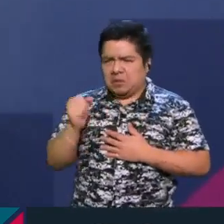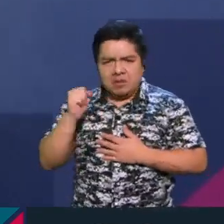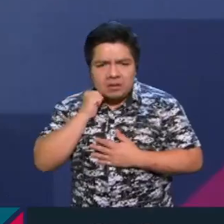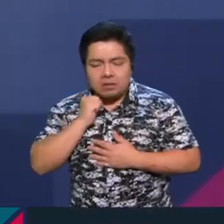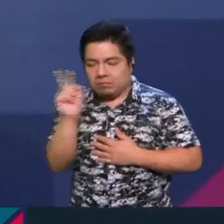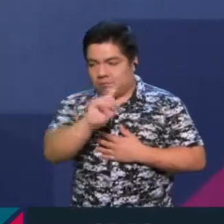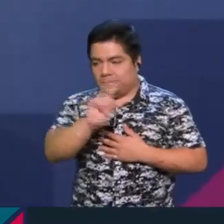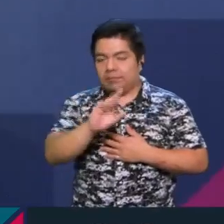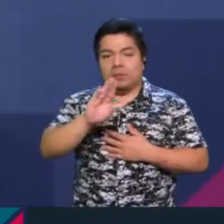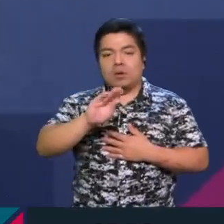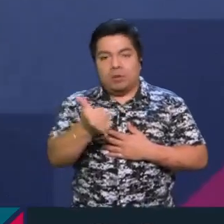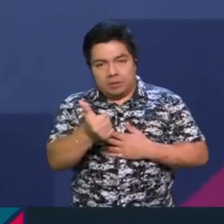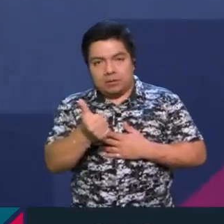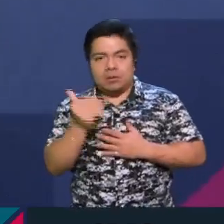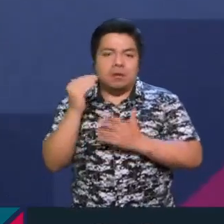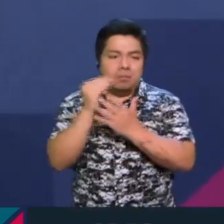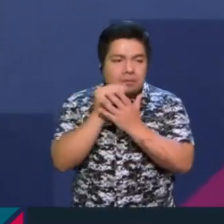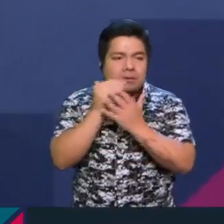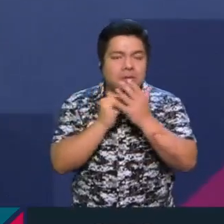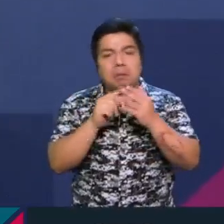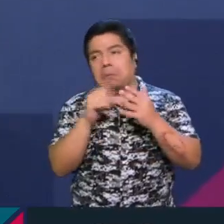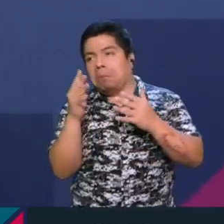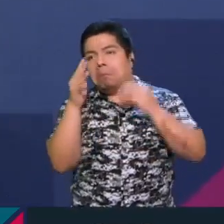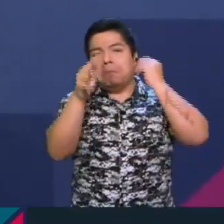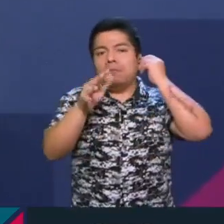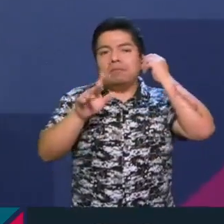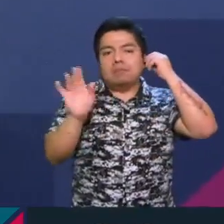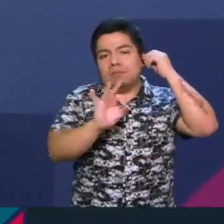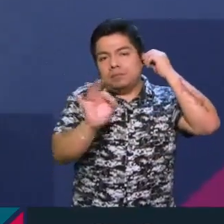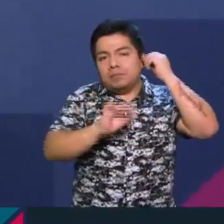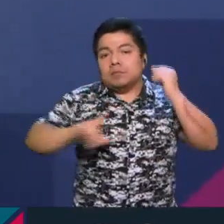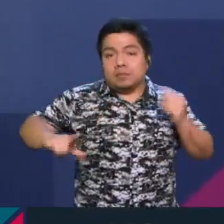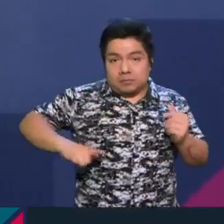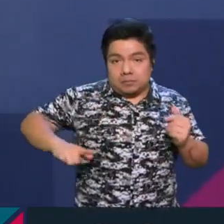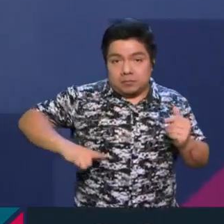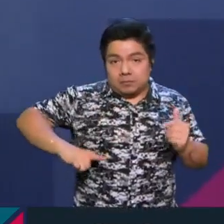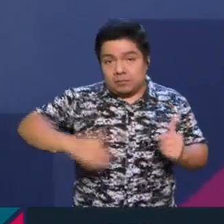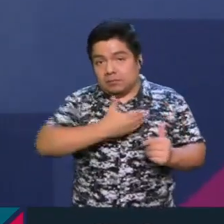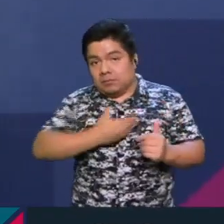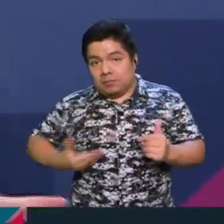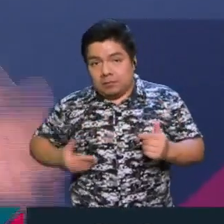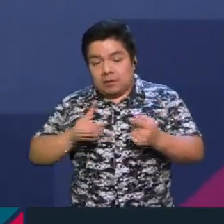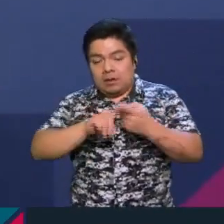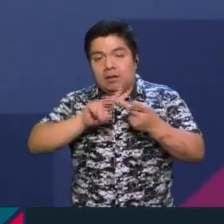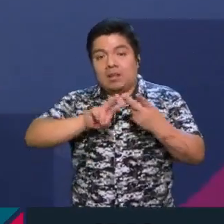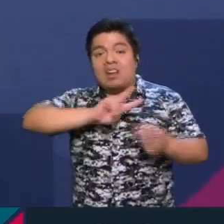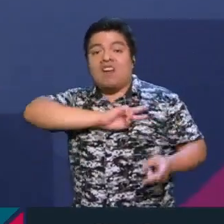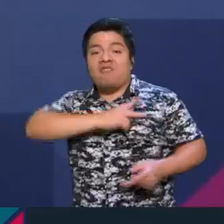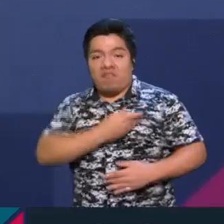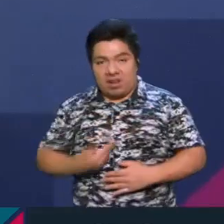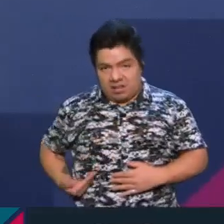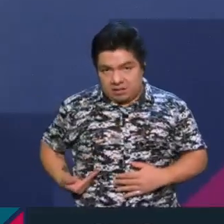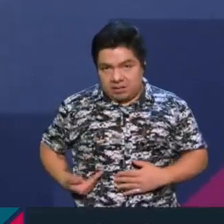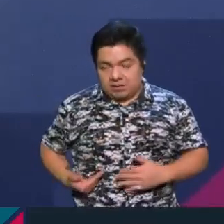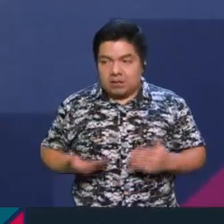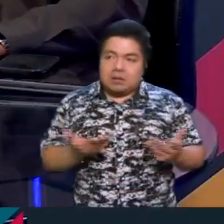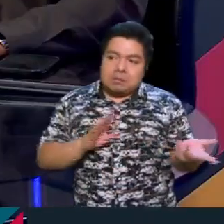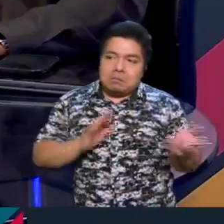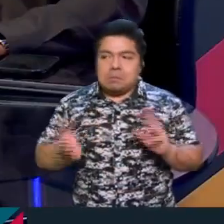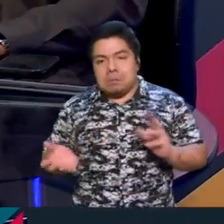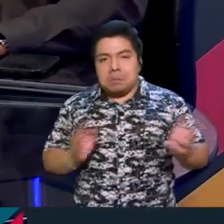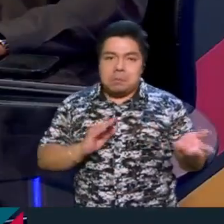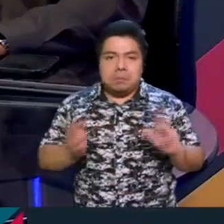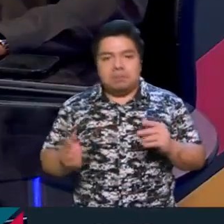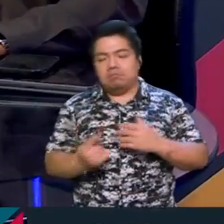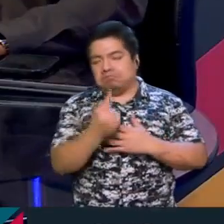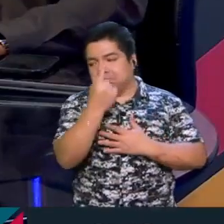prefiero que sean 96. En algún tiempo el Poder Ejecutivo tuvo presidencia y vicepresidencia y luego se llegó a la conclusión de que solamente